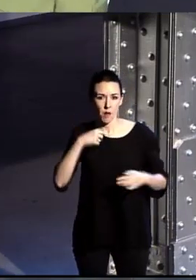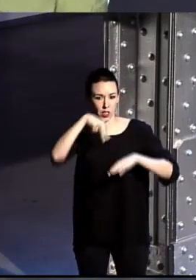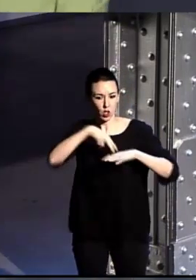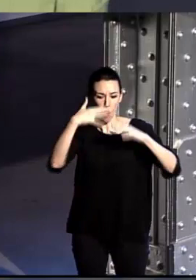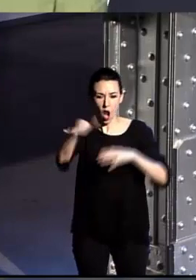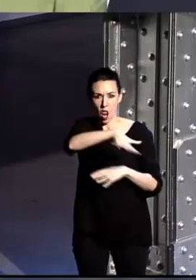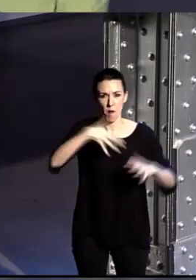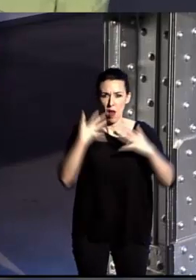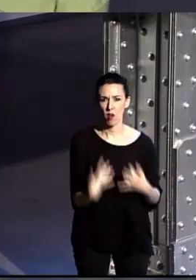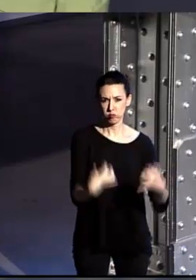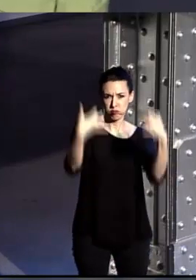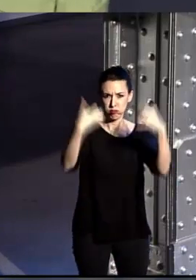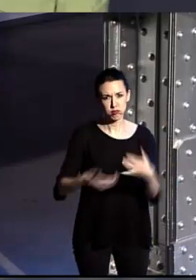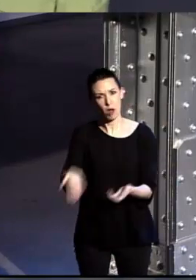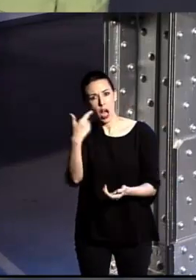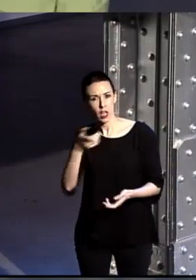¿no? De venga, vamos para adelante.